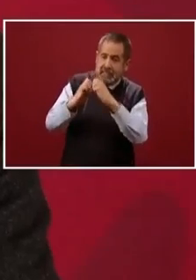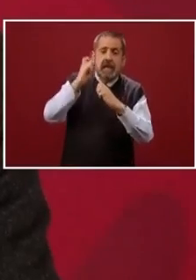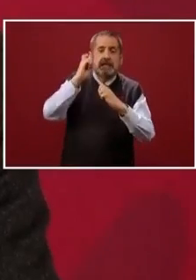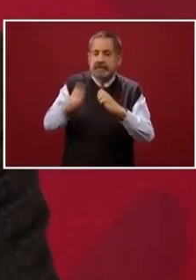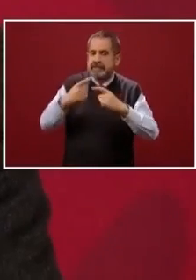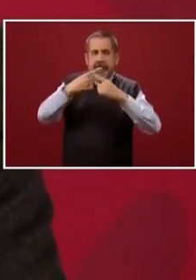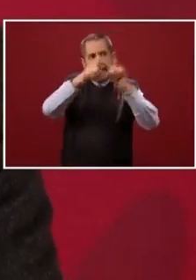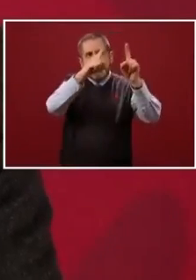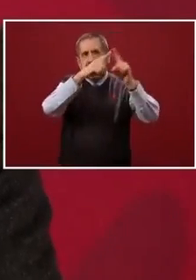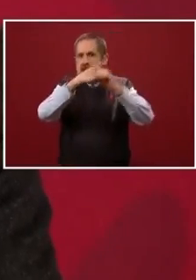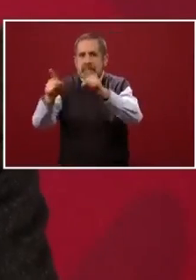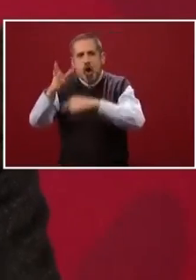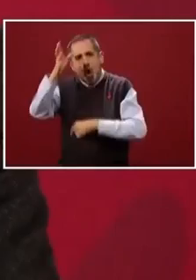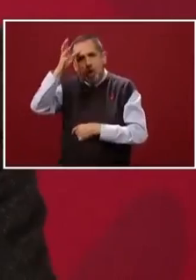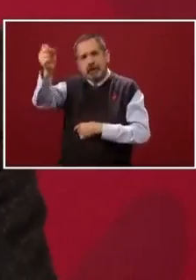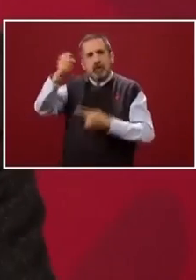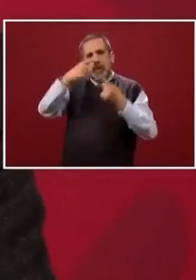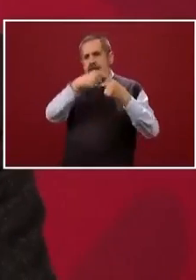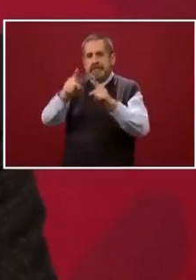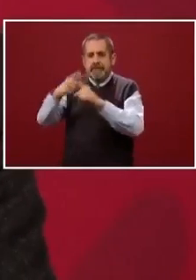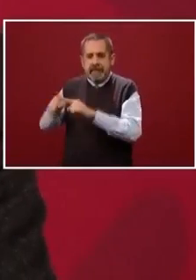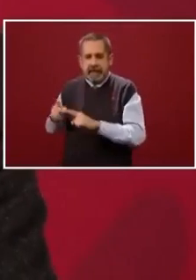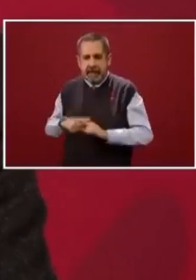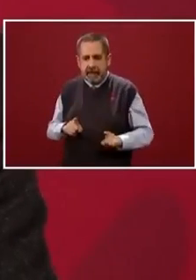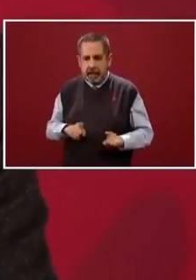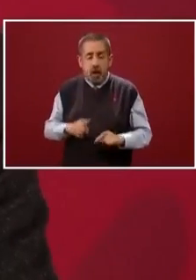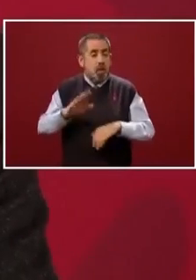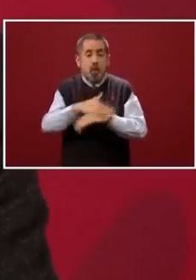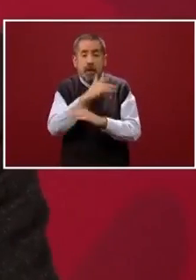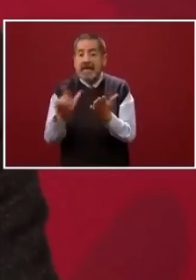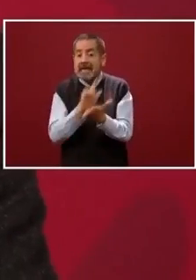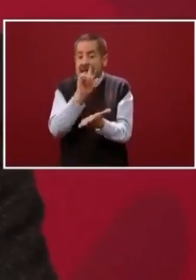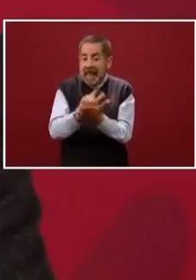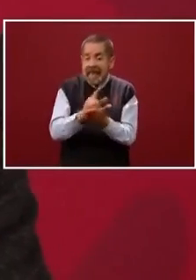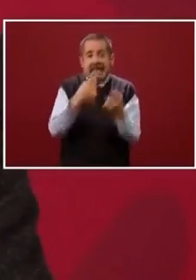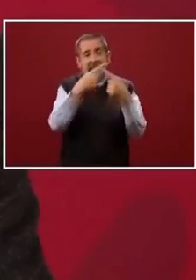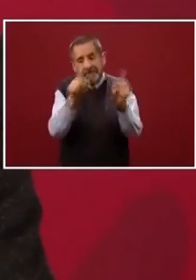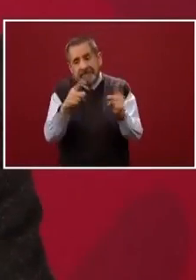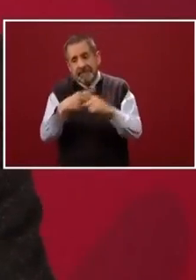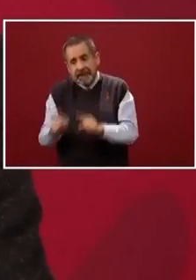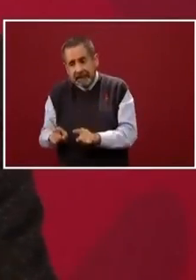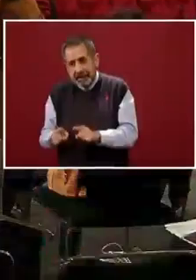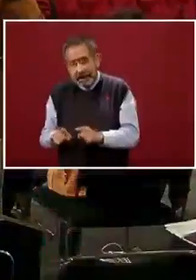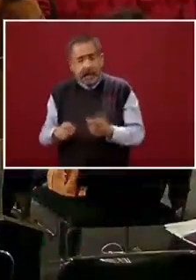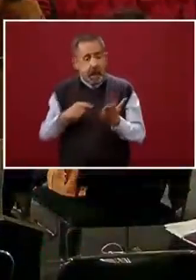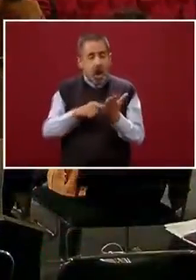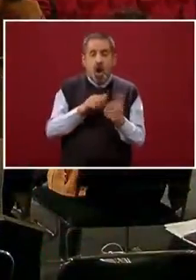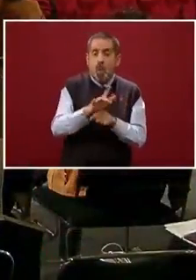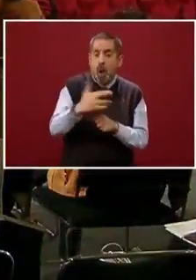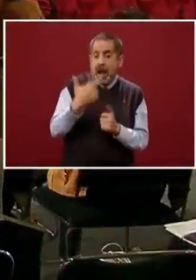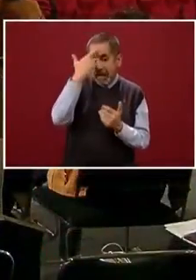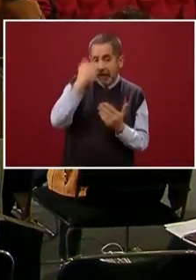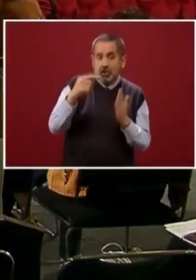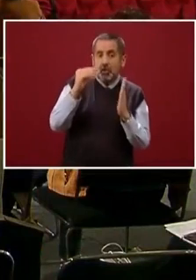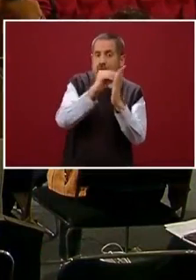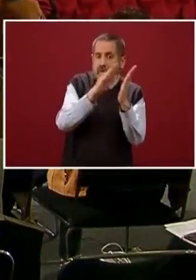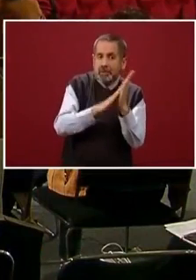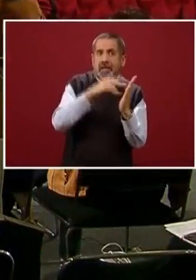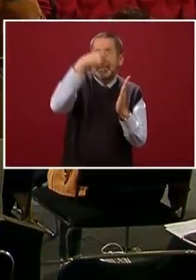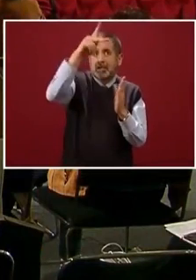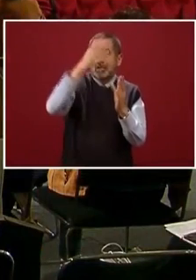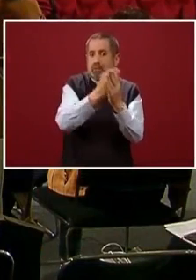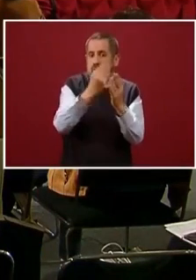diferente. ¿Por qué razón? Porque obviamente los marcos legales son diferentes y el fundamento técnico de las declaraciones de